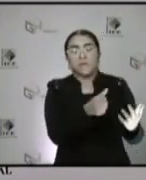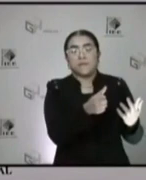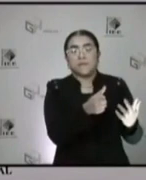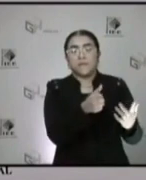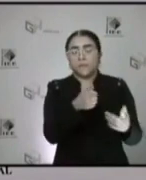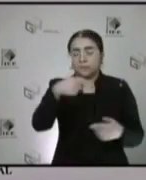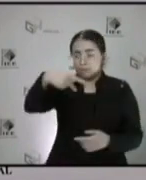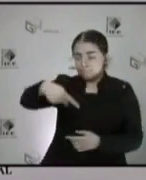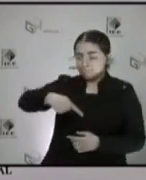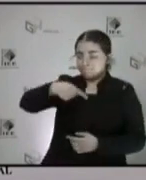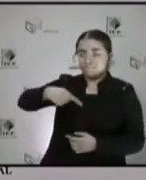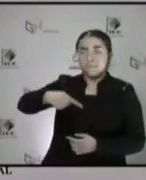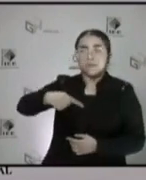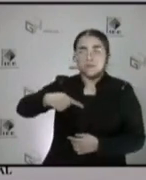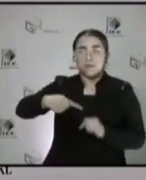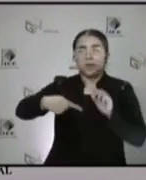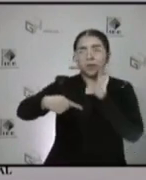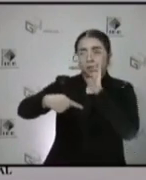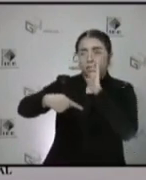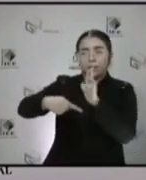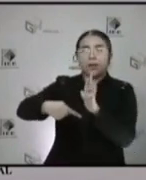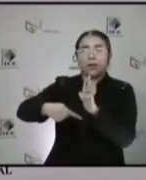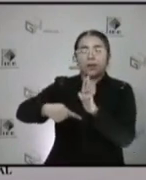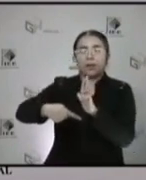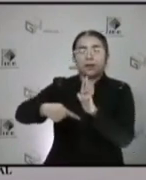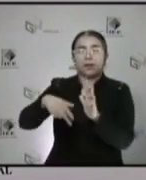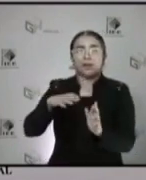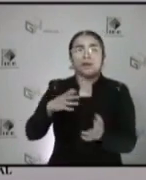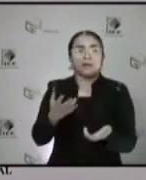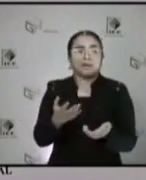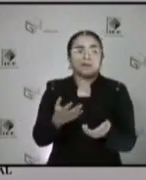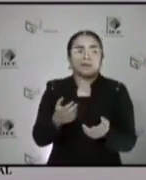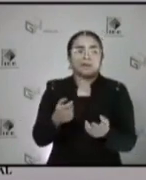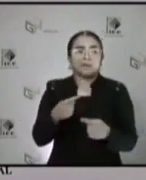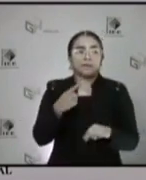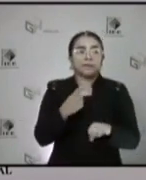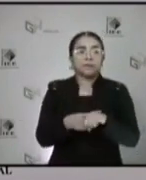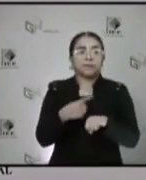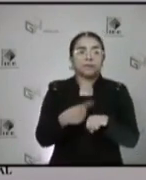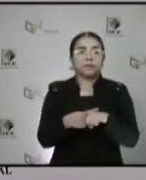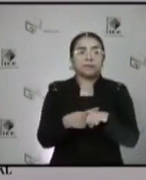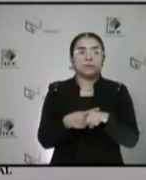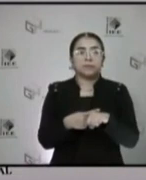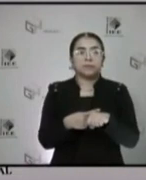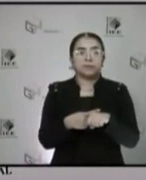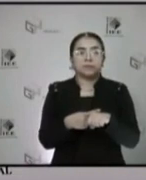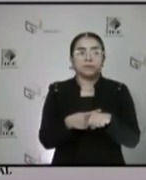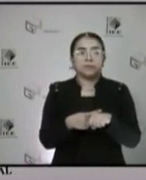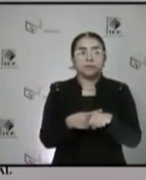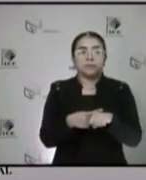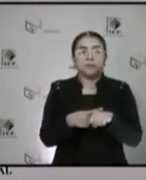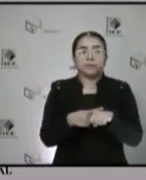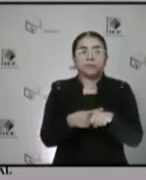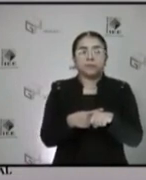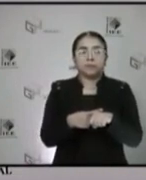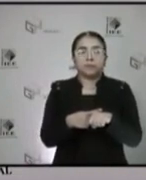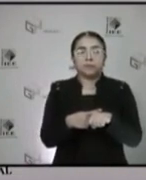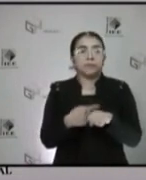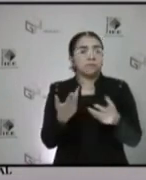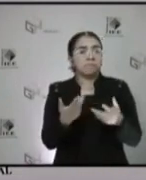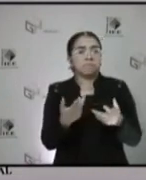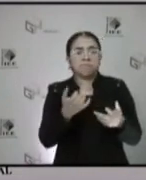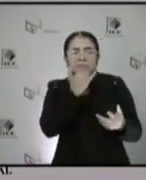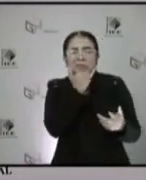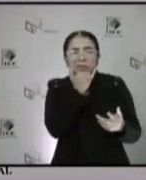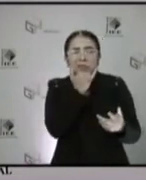pregunta, a esta enfermedad lamentable, con defectos,